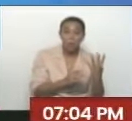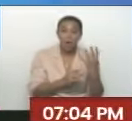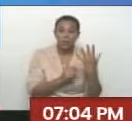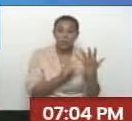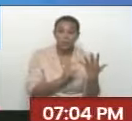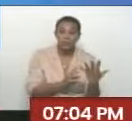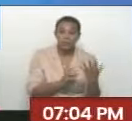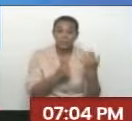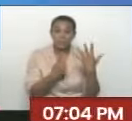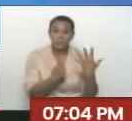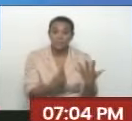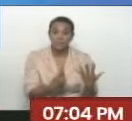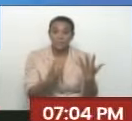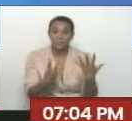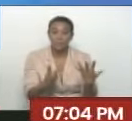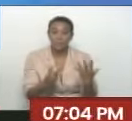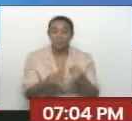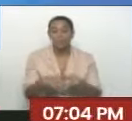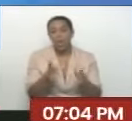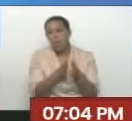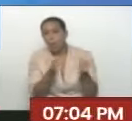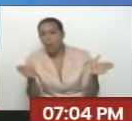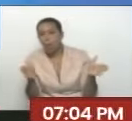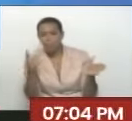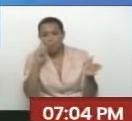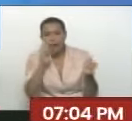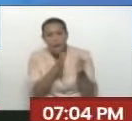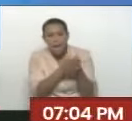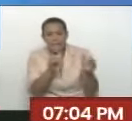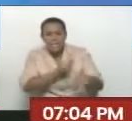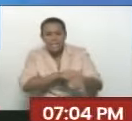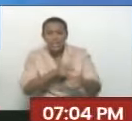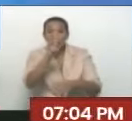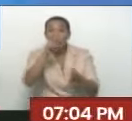27. Largo plazo dentro de esta visión,